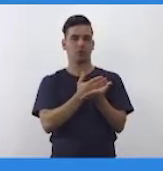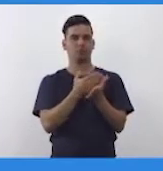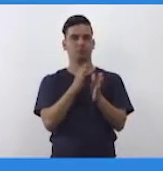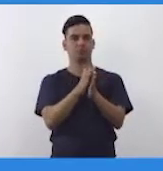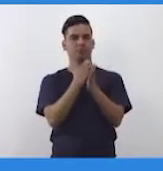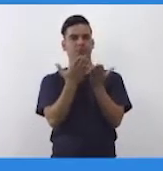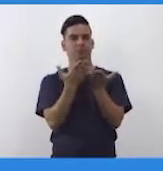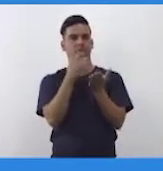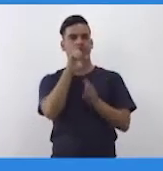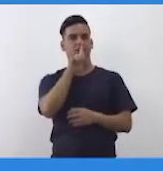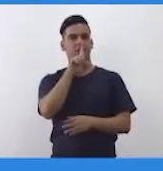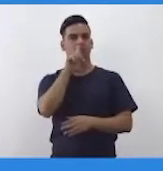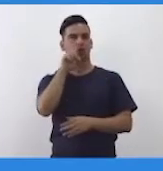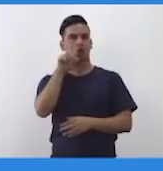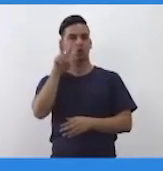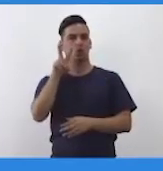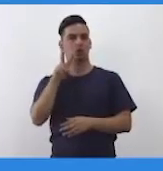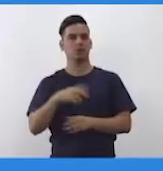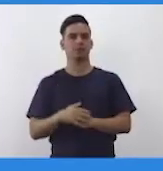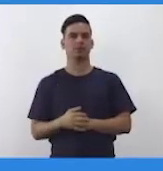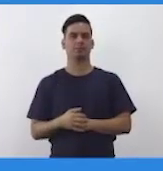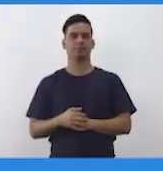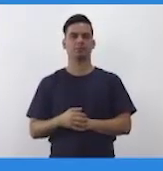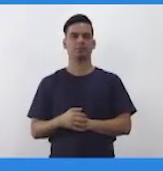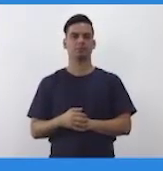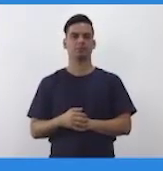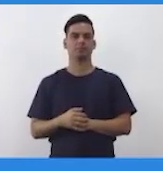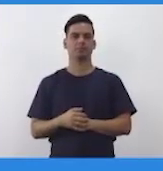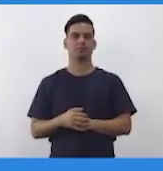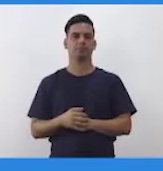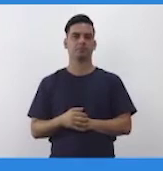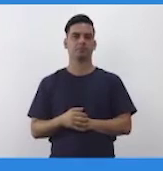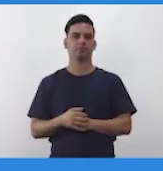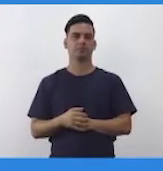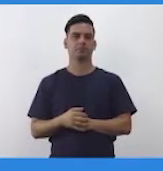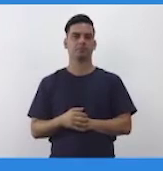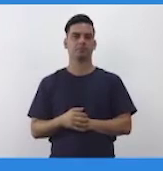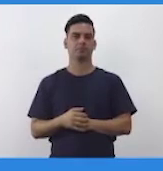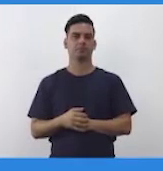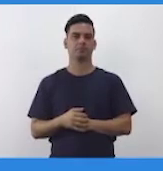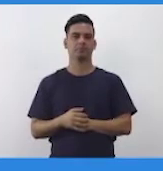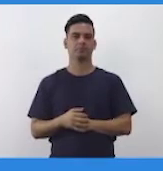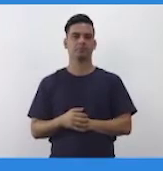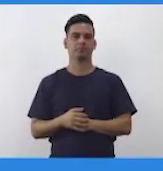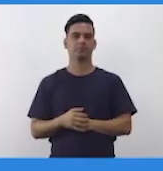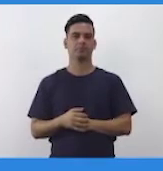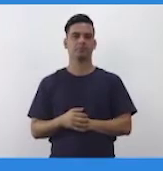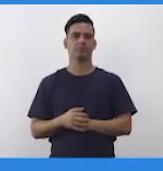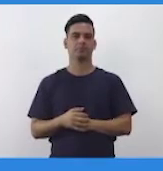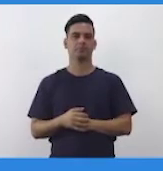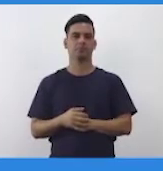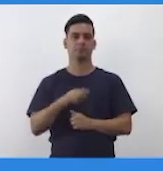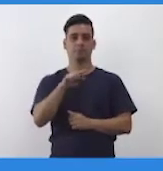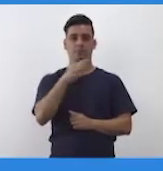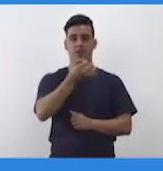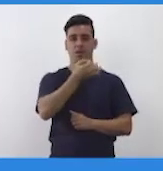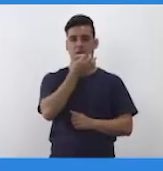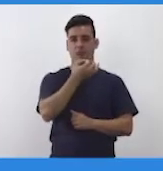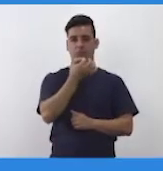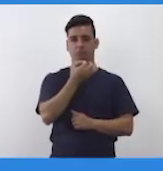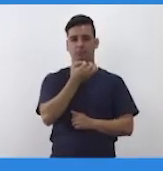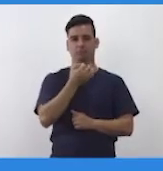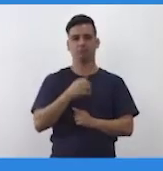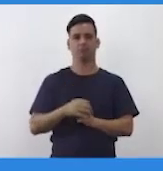página 112 en el aspecto correspondiente a vocabulario. Plantea